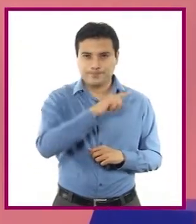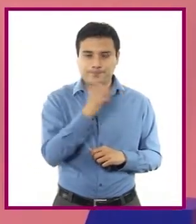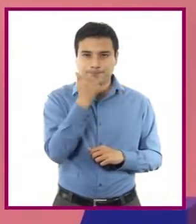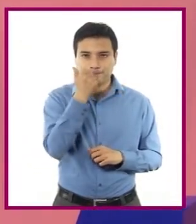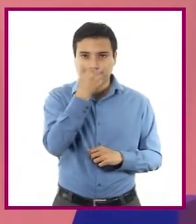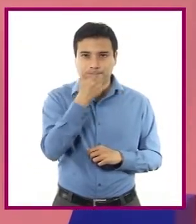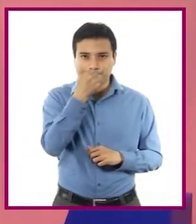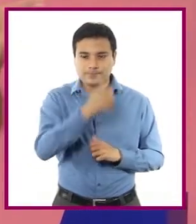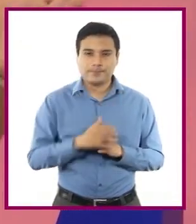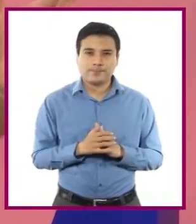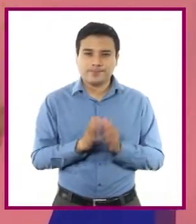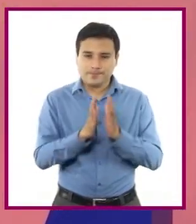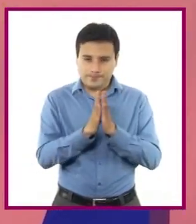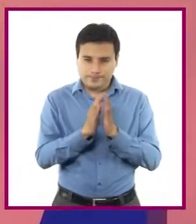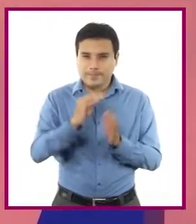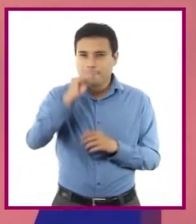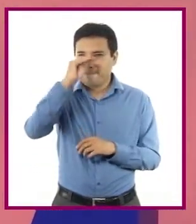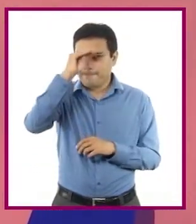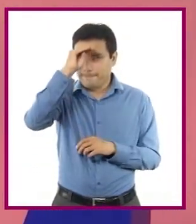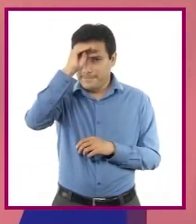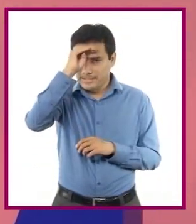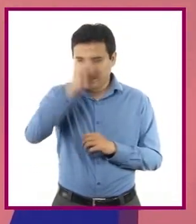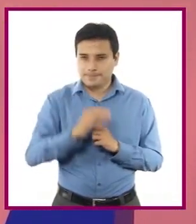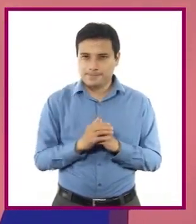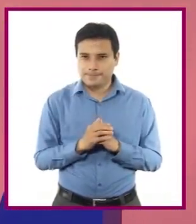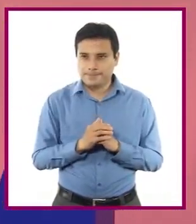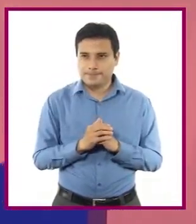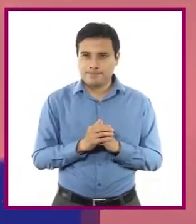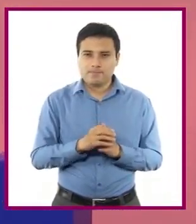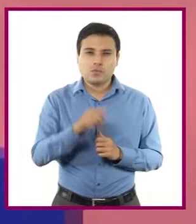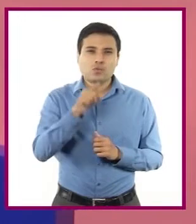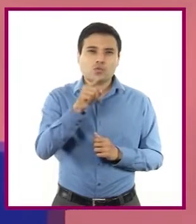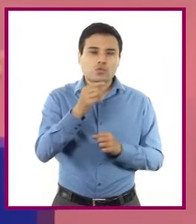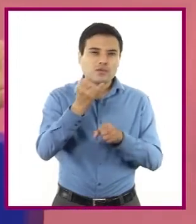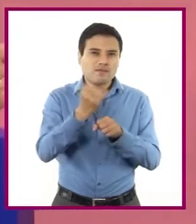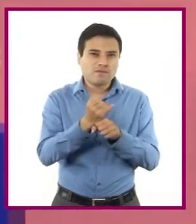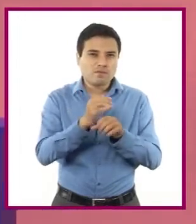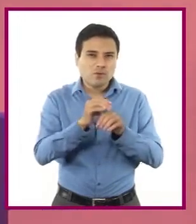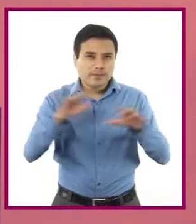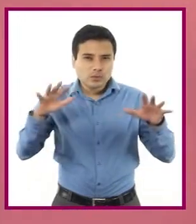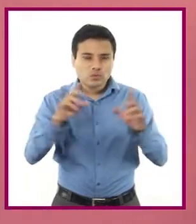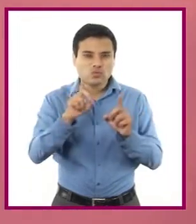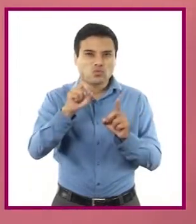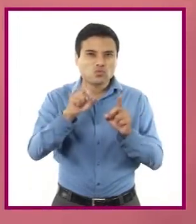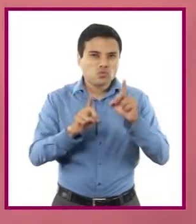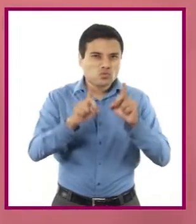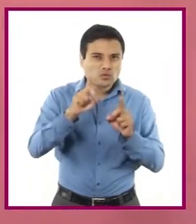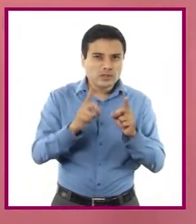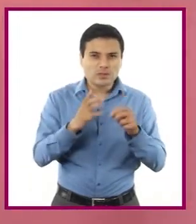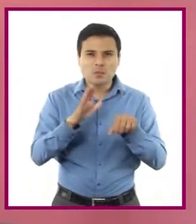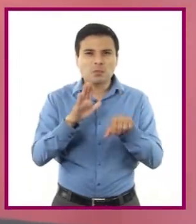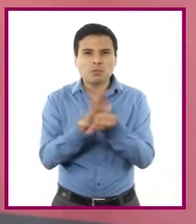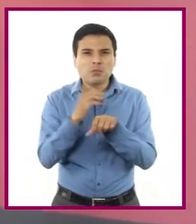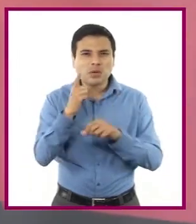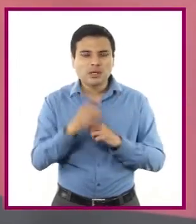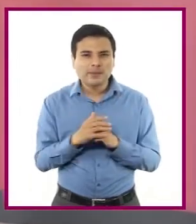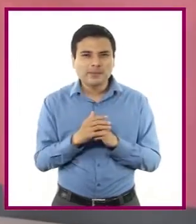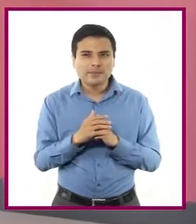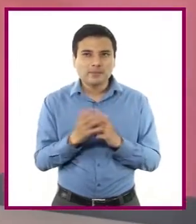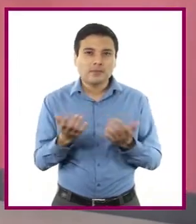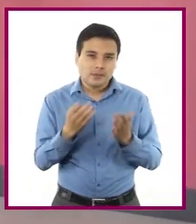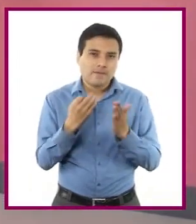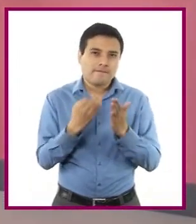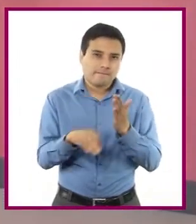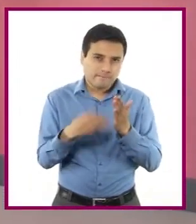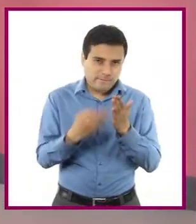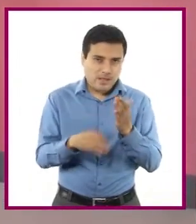alumnos que piensen en esa información que les puede crear ciertas dudas, ya sea porque no tienen los suficientes datos o porque